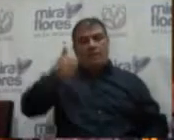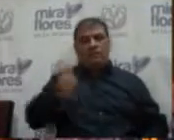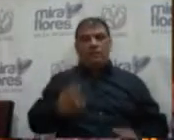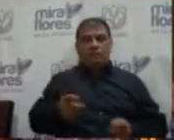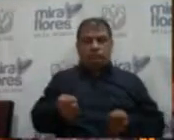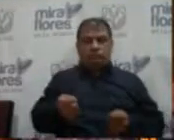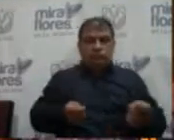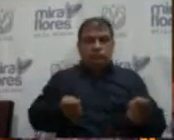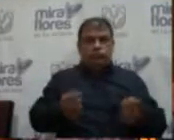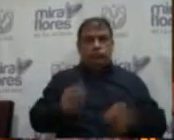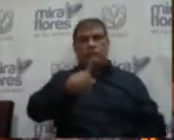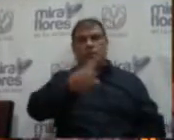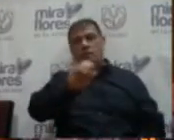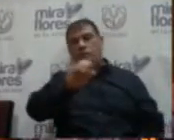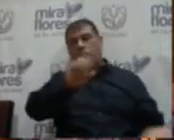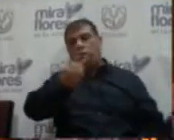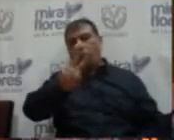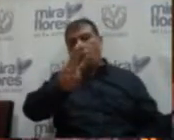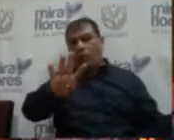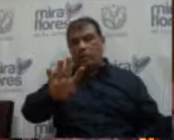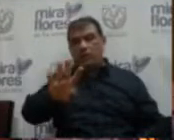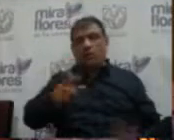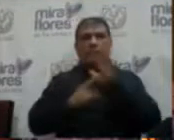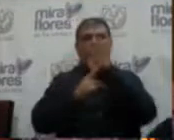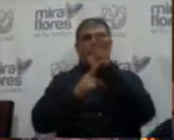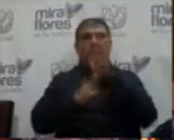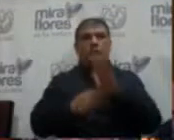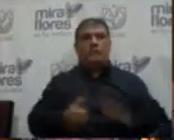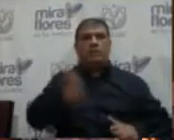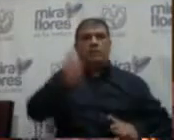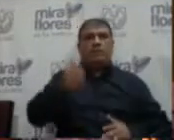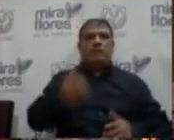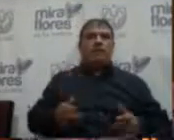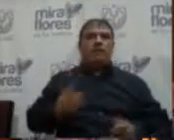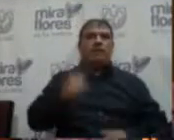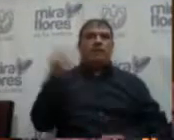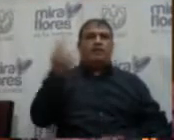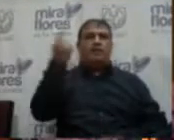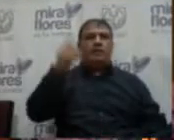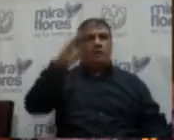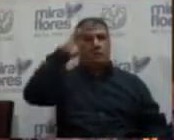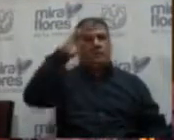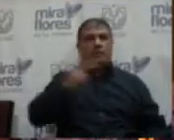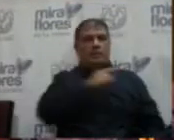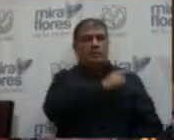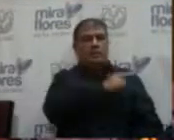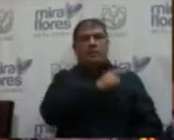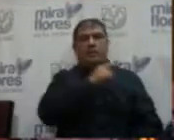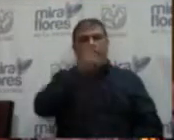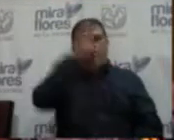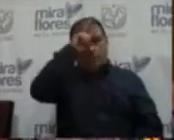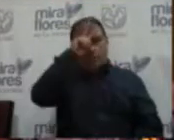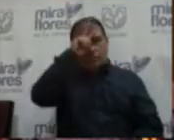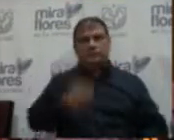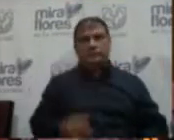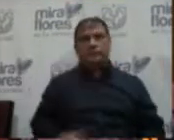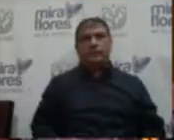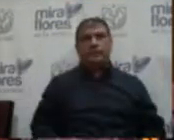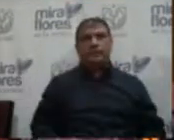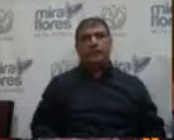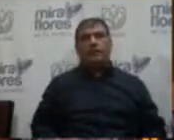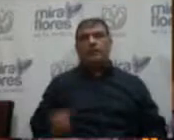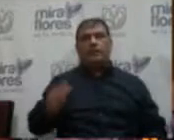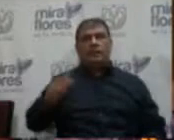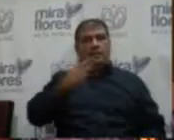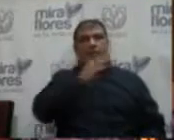Territorial Centro 4, y en representación del señor director general de la Policía Nacional del Perú, señor capitán de